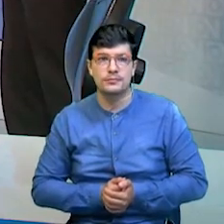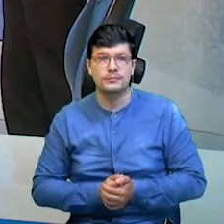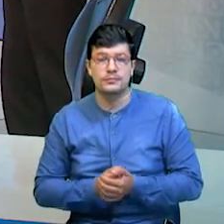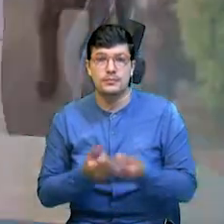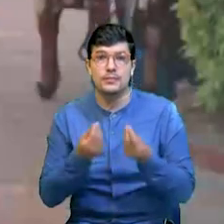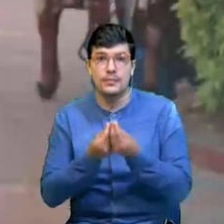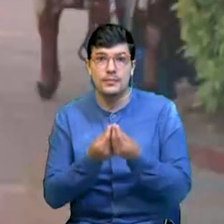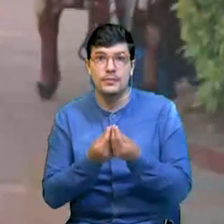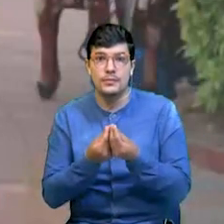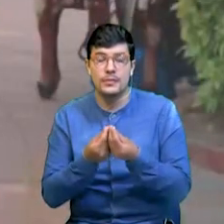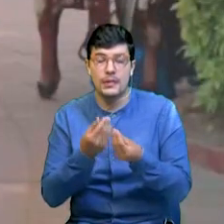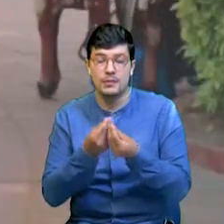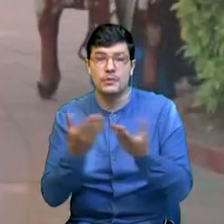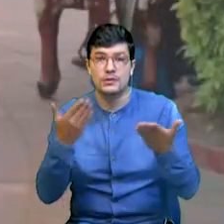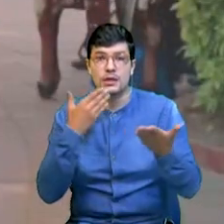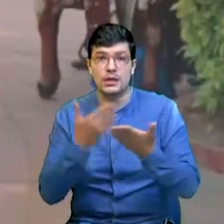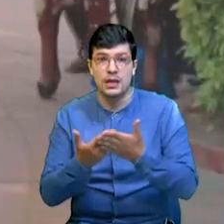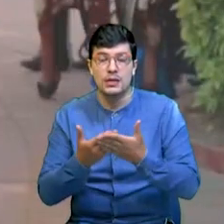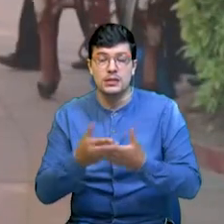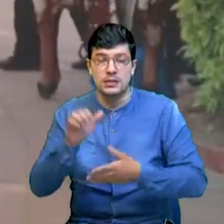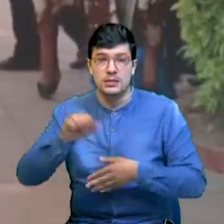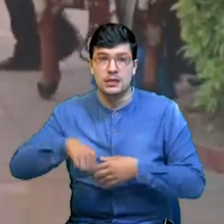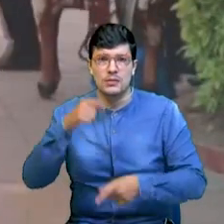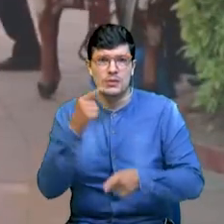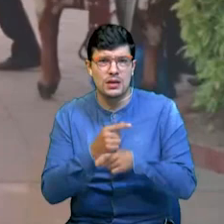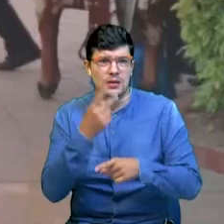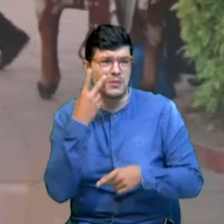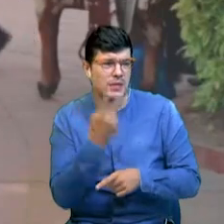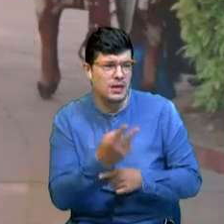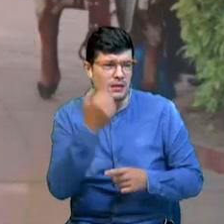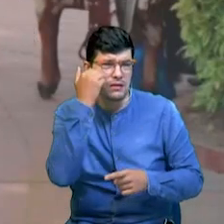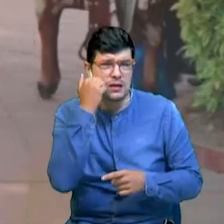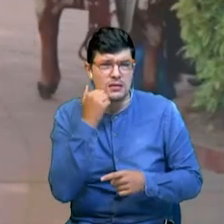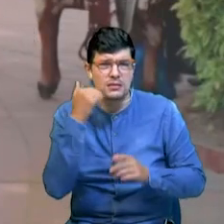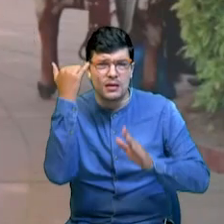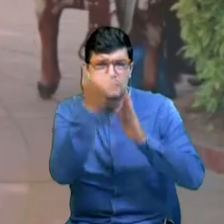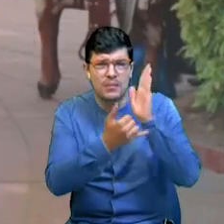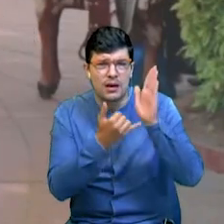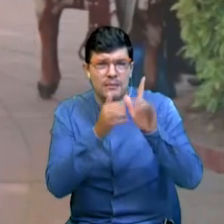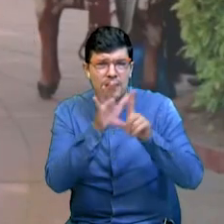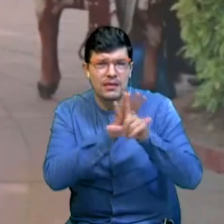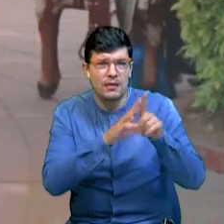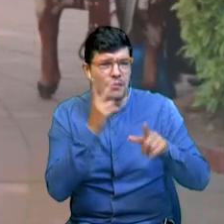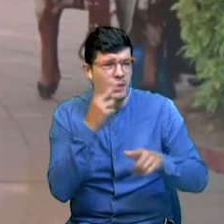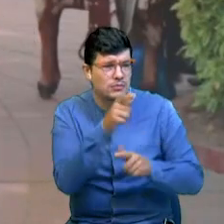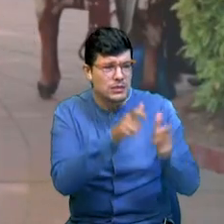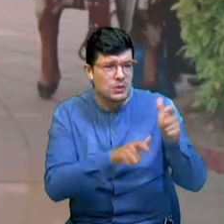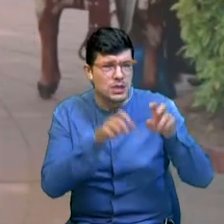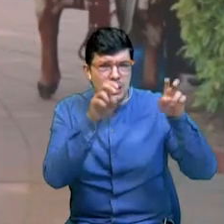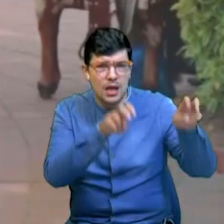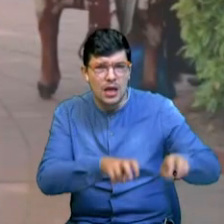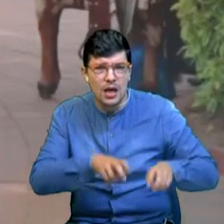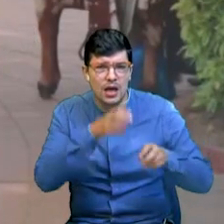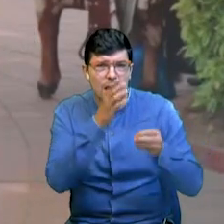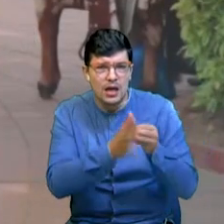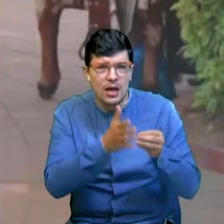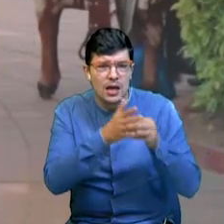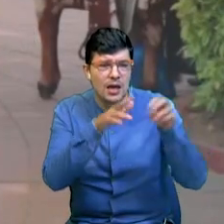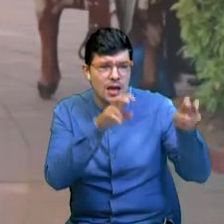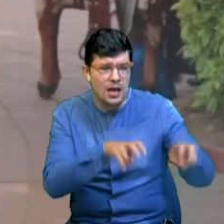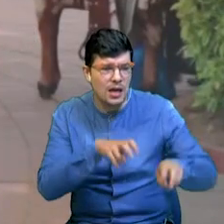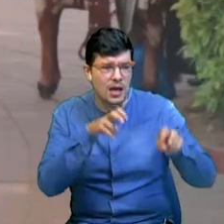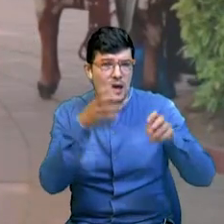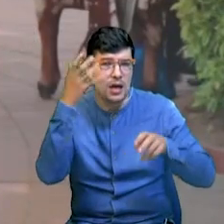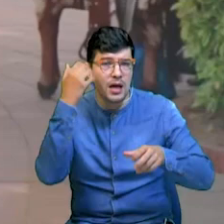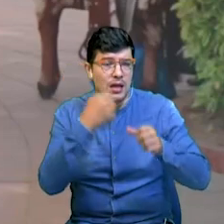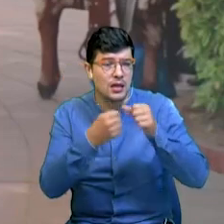Gracias, compañeros y televidentes, muy buenas tardes. Pues es triste ver las imágenes donde los cultivadores de cebolla de esta región han tenido que botar el producto debido a